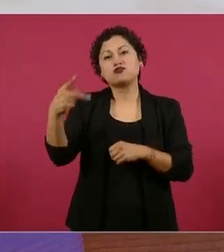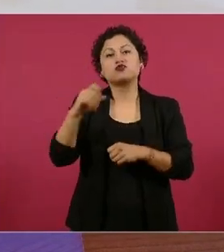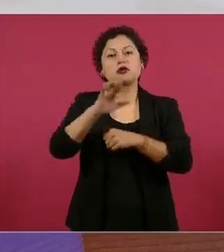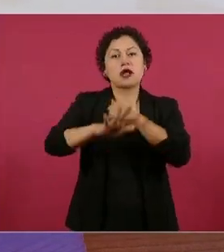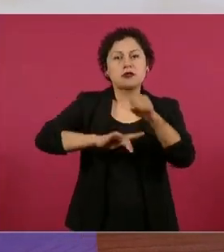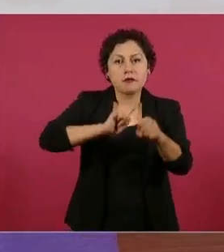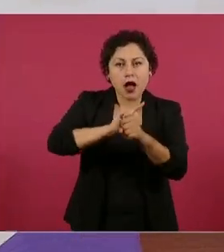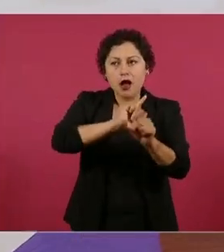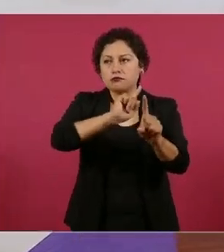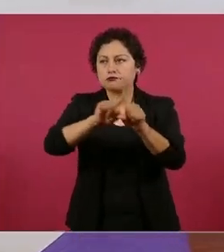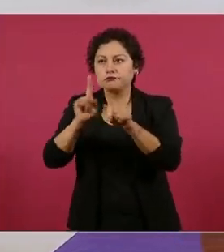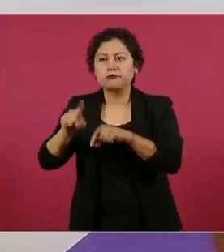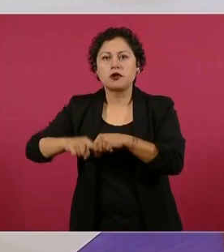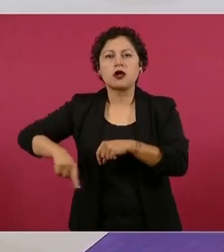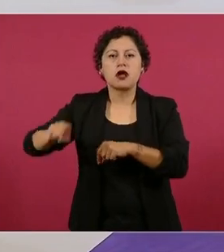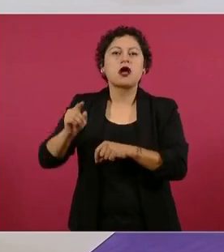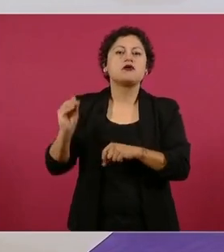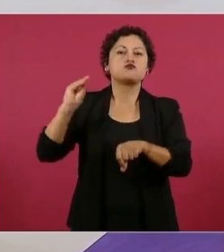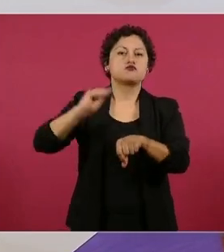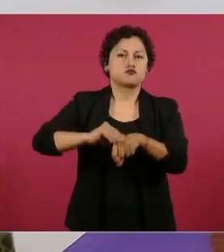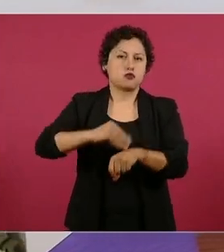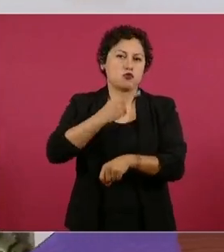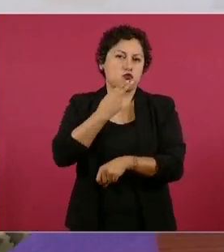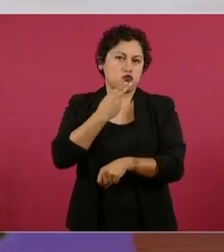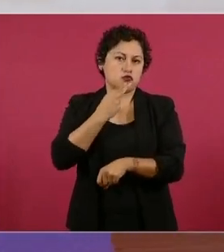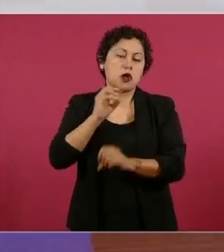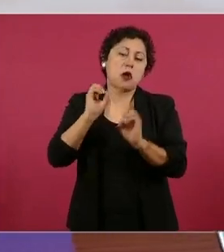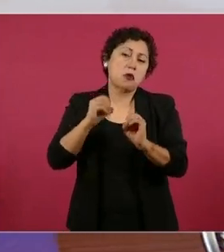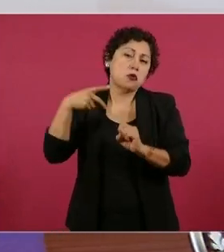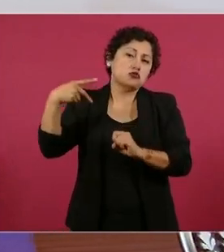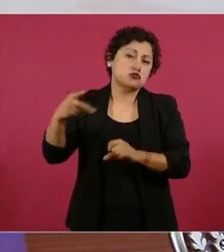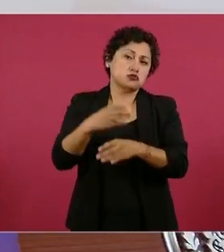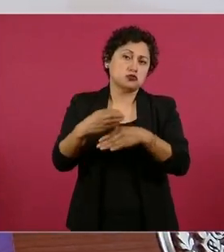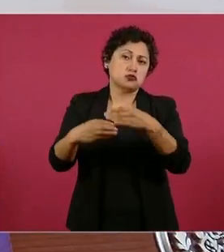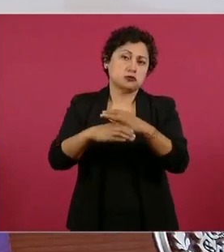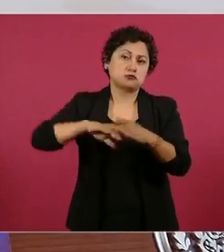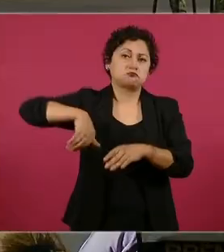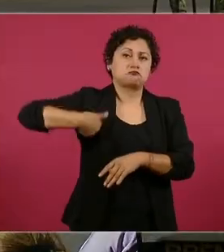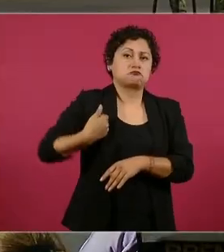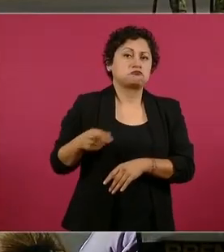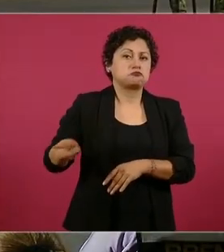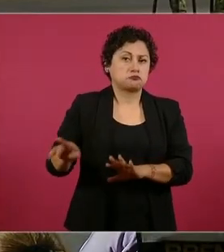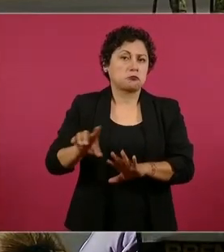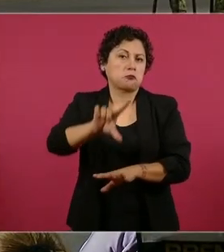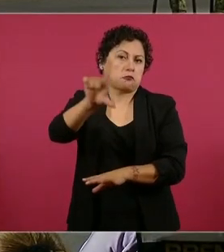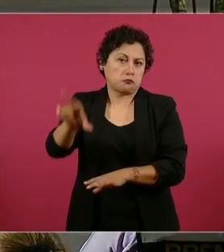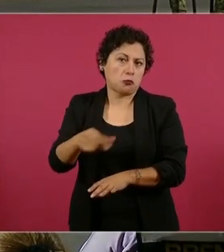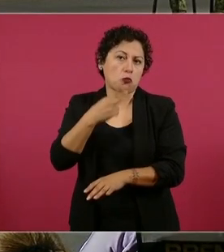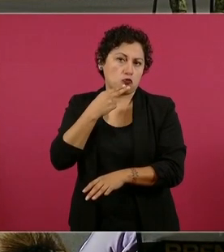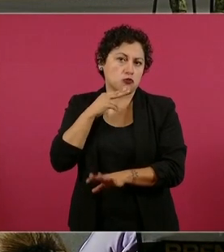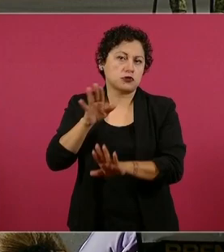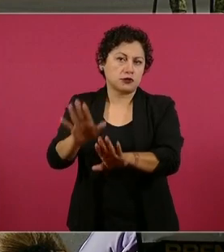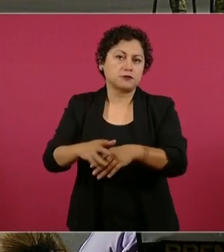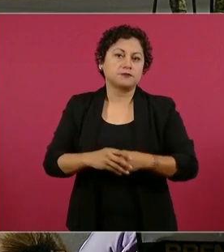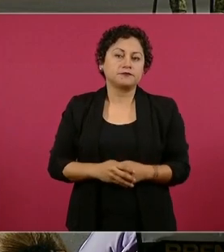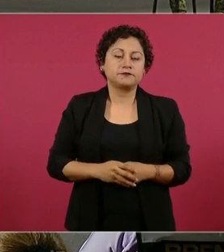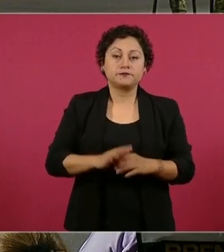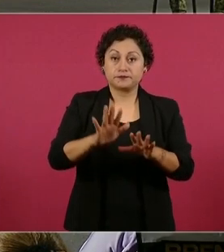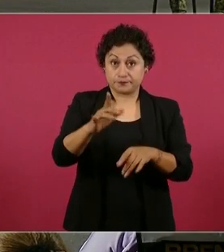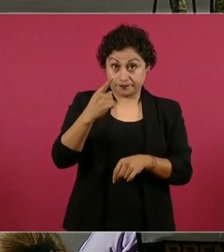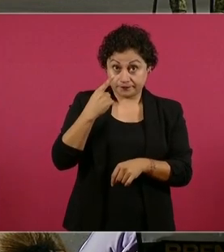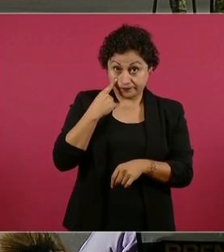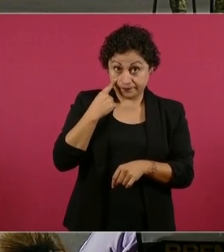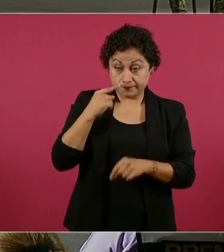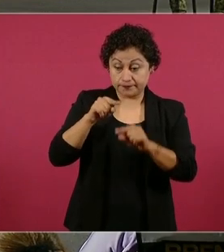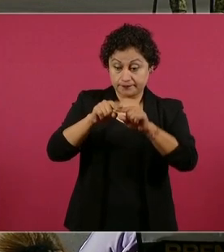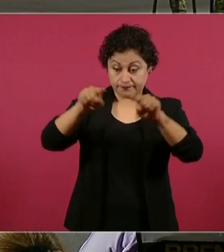como resguardar sus bienes. Cabe destacar que este proyecto se dragó 12 millones